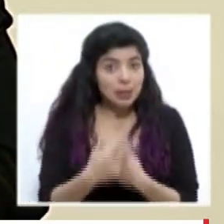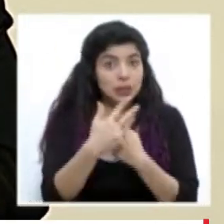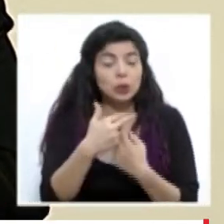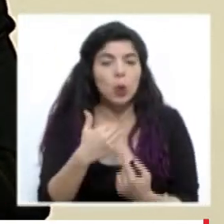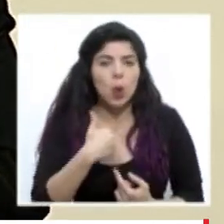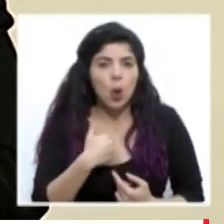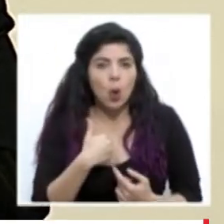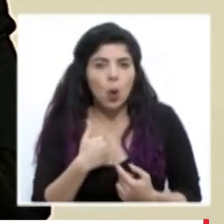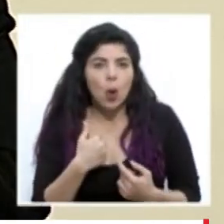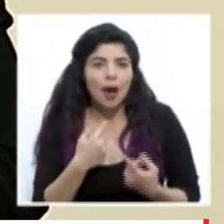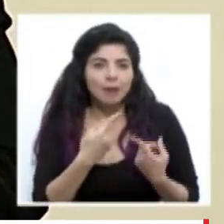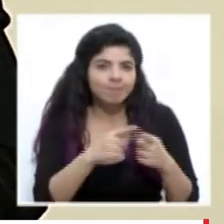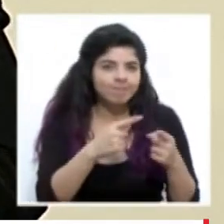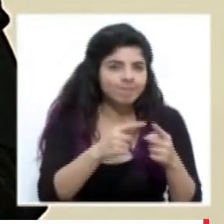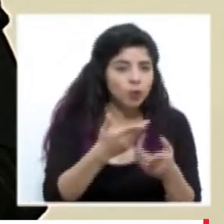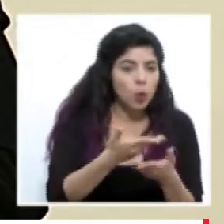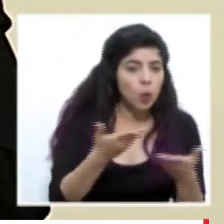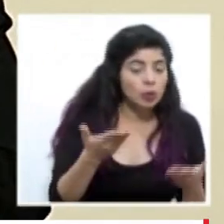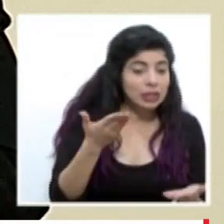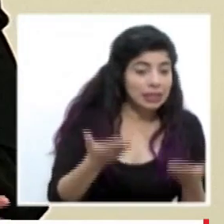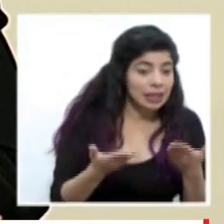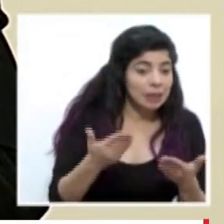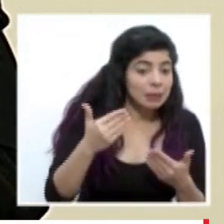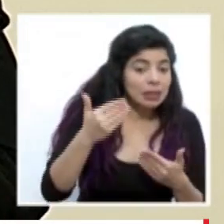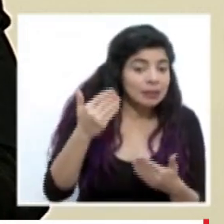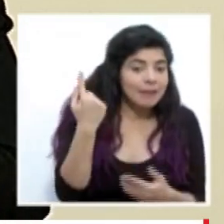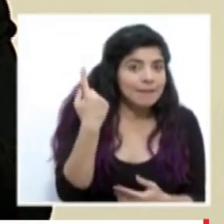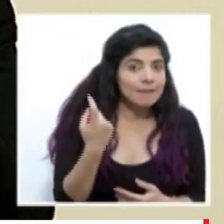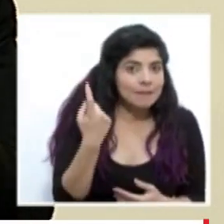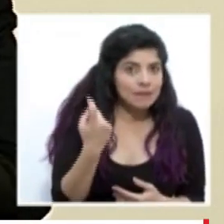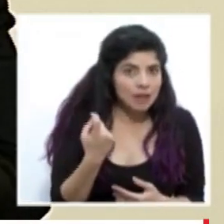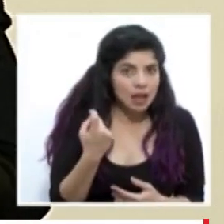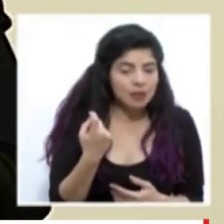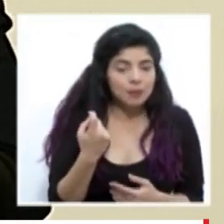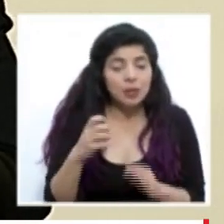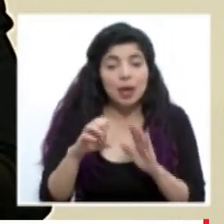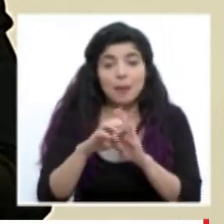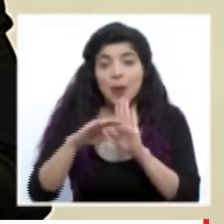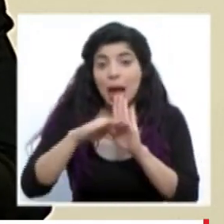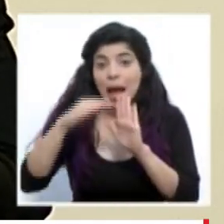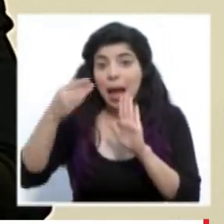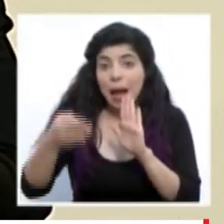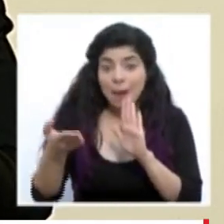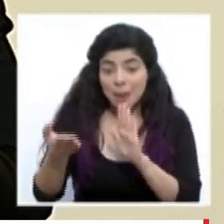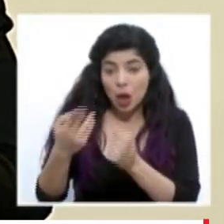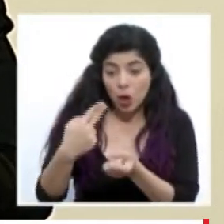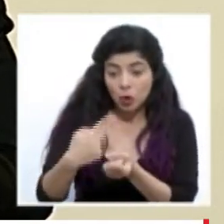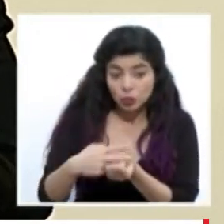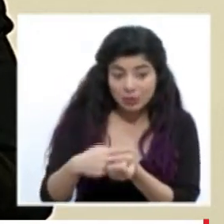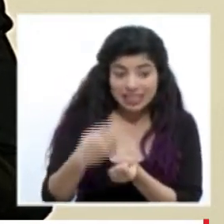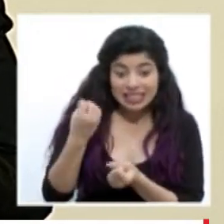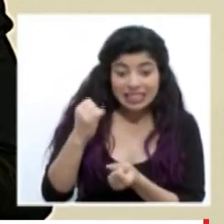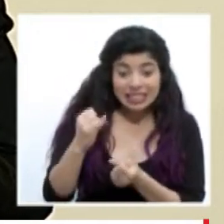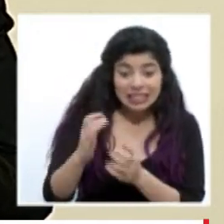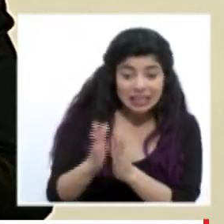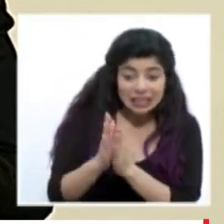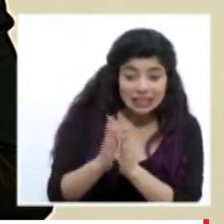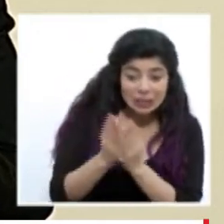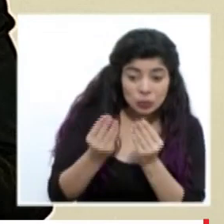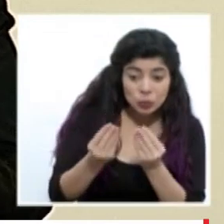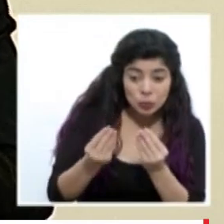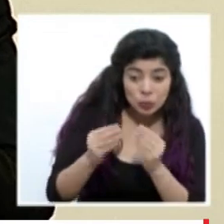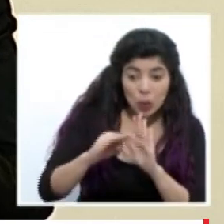varias cosas que podrían hacer falta en algún momento. Camas en los hospitales, si la demanda de